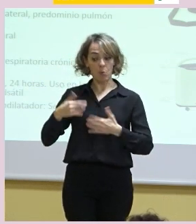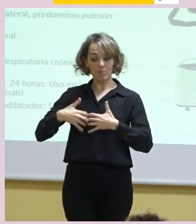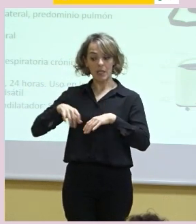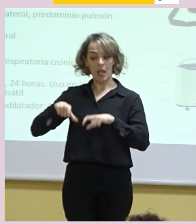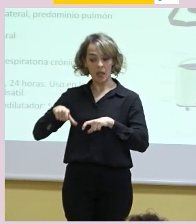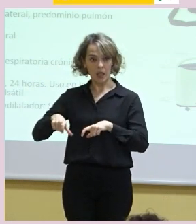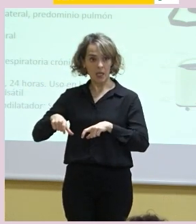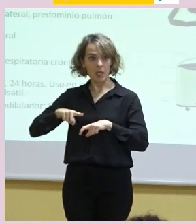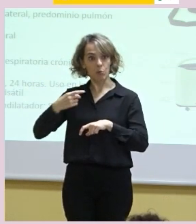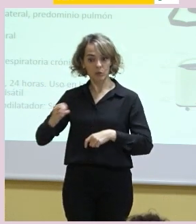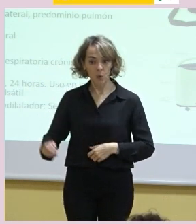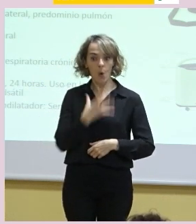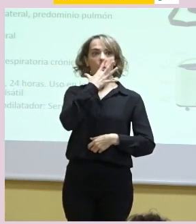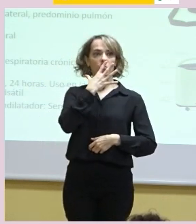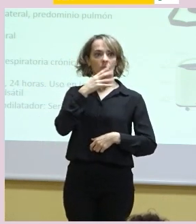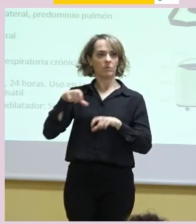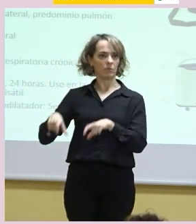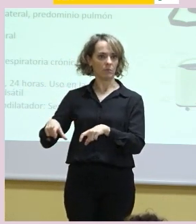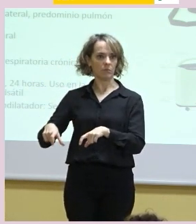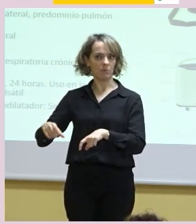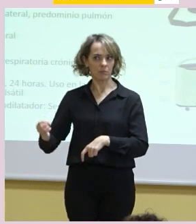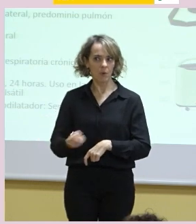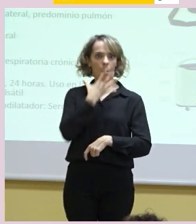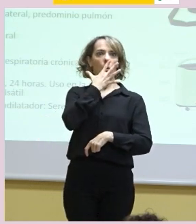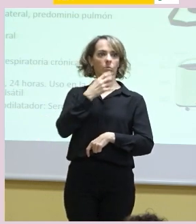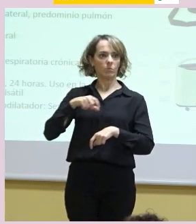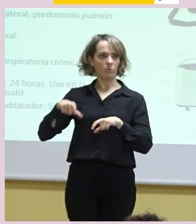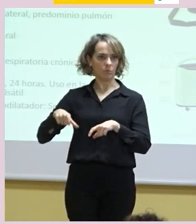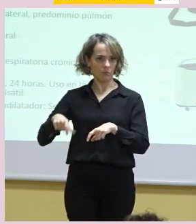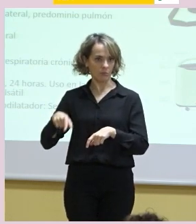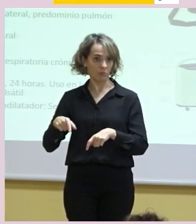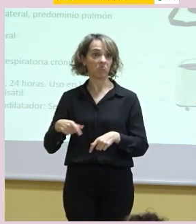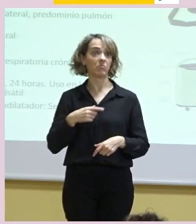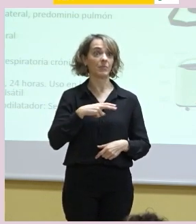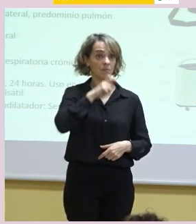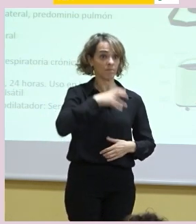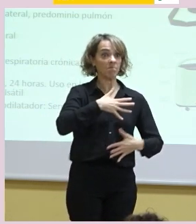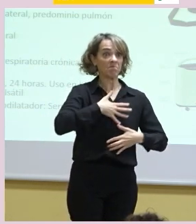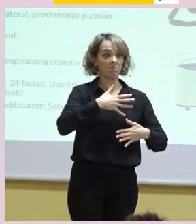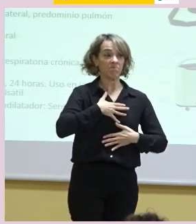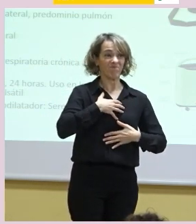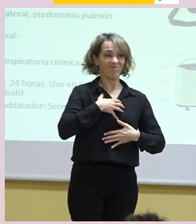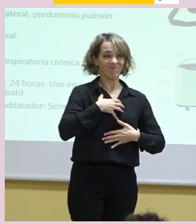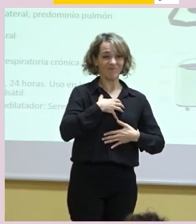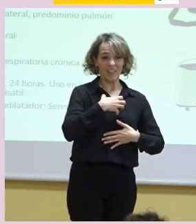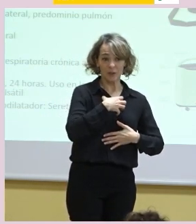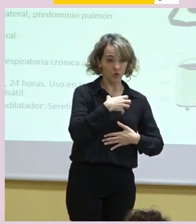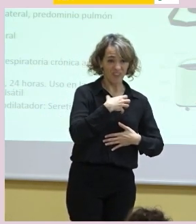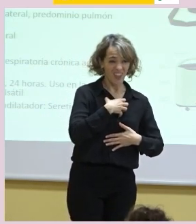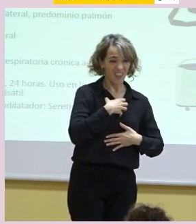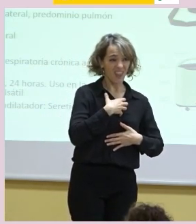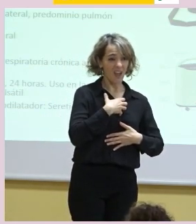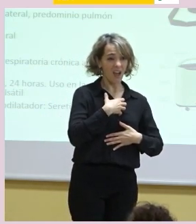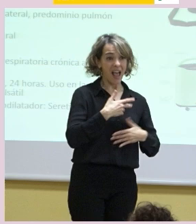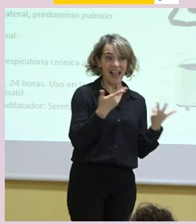otro, etcétera. Y se puede utilizar en insuficiencia respiratoria que no es muy grave. Otros